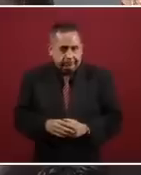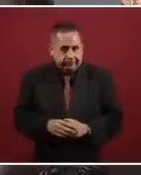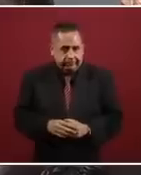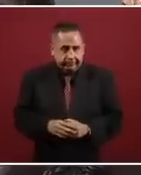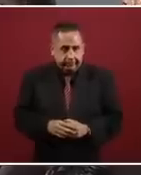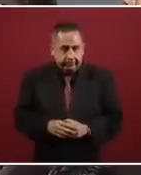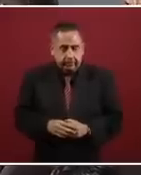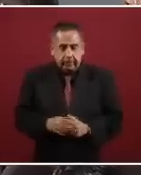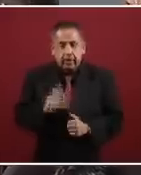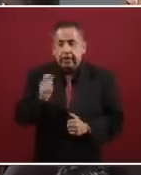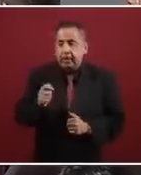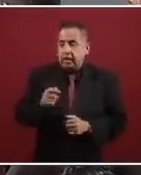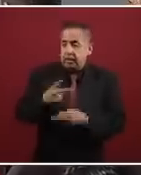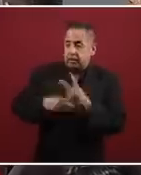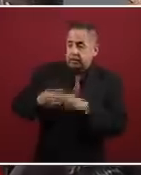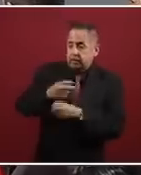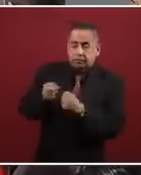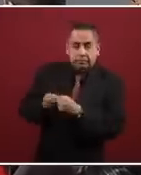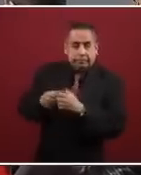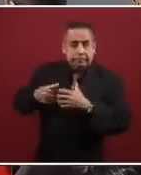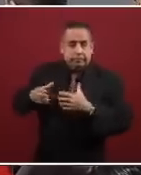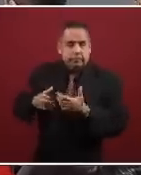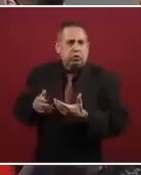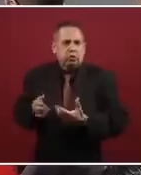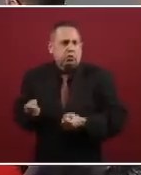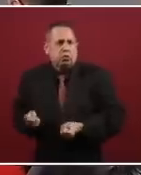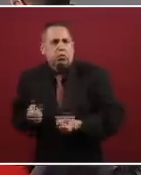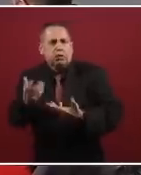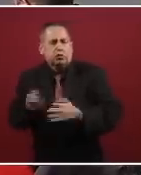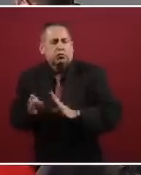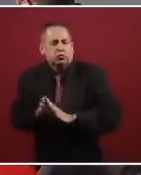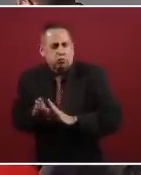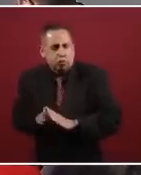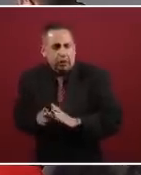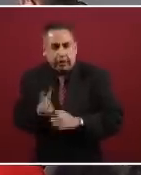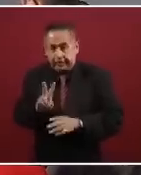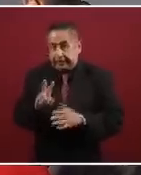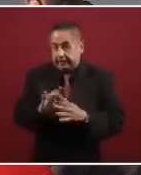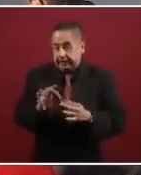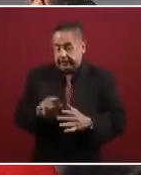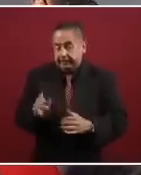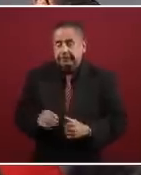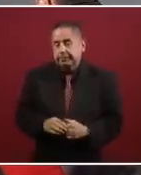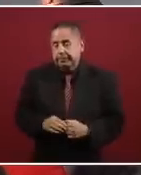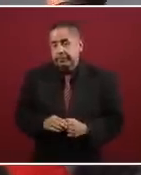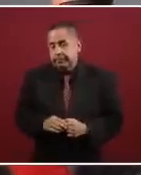cómo está creciendo el número de migrantes,